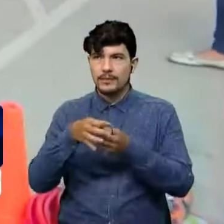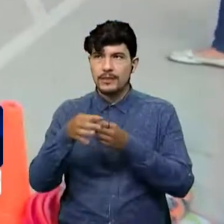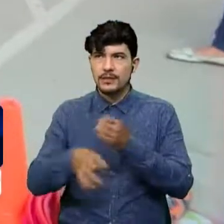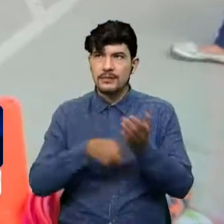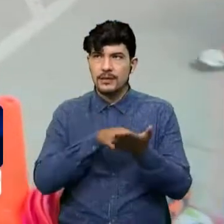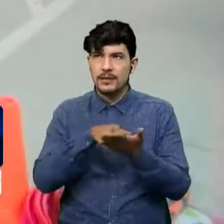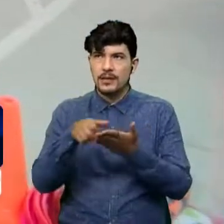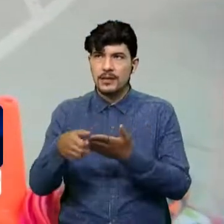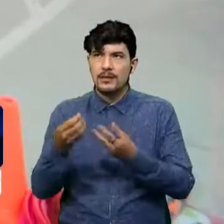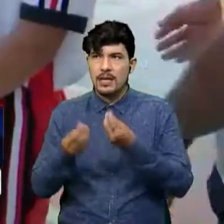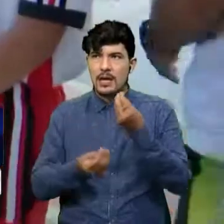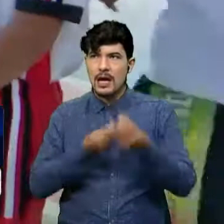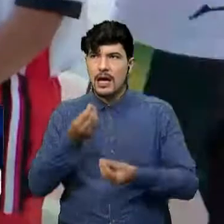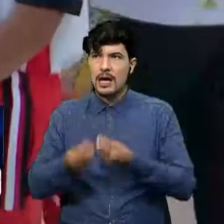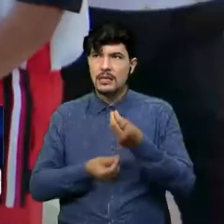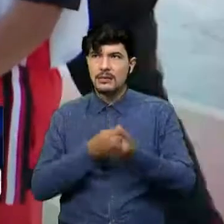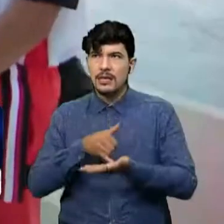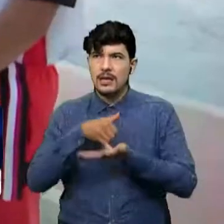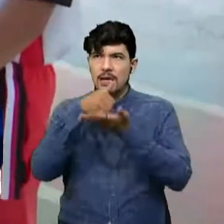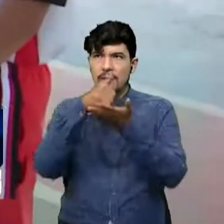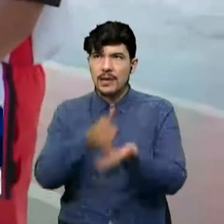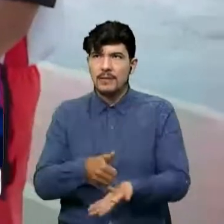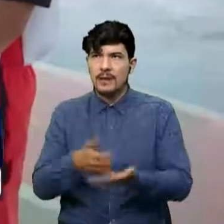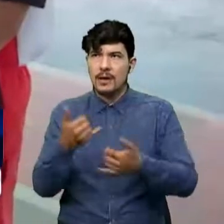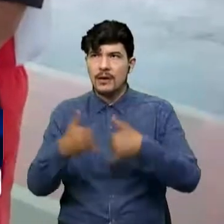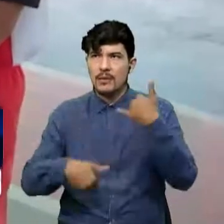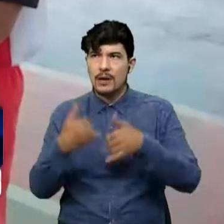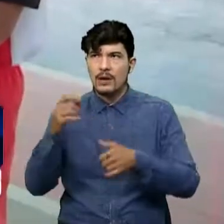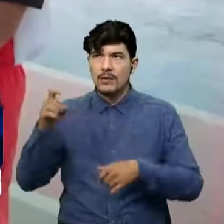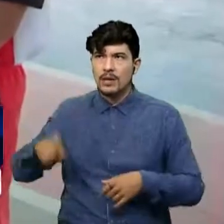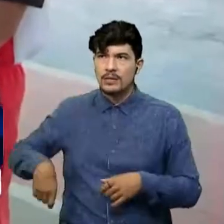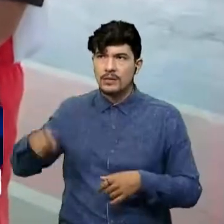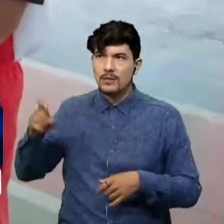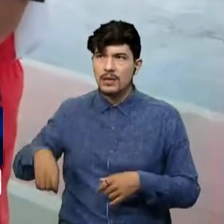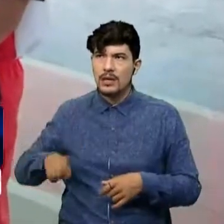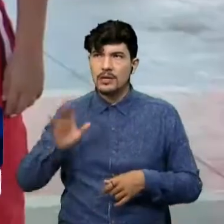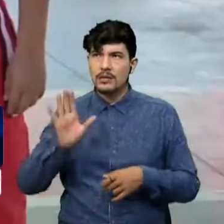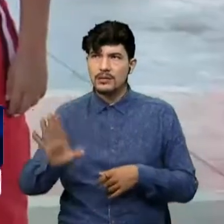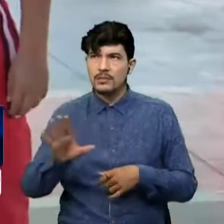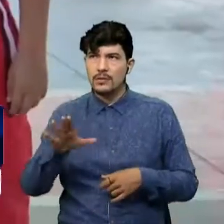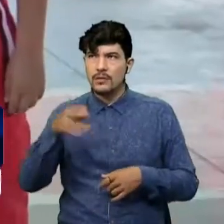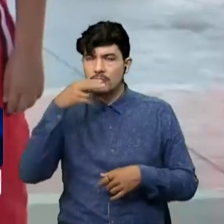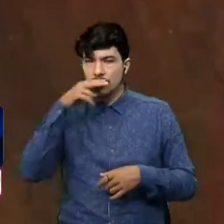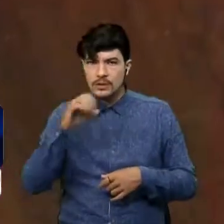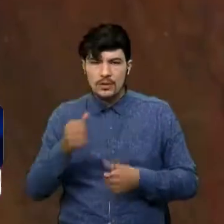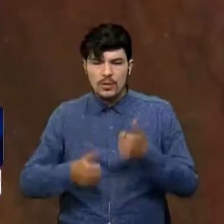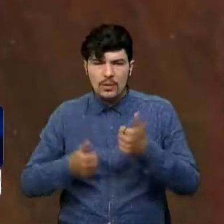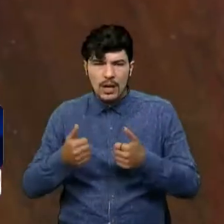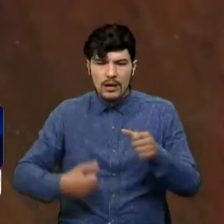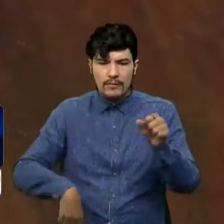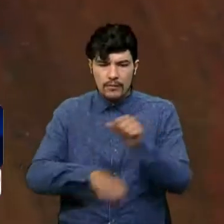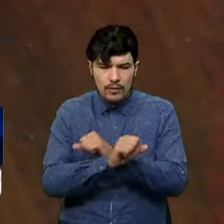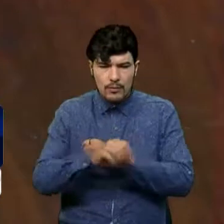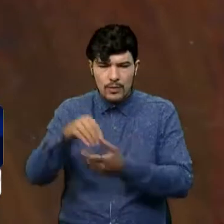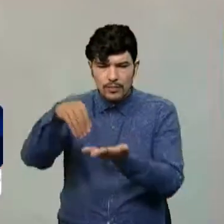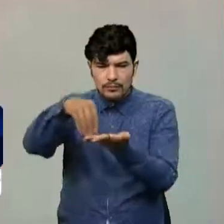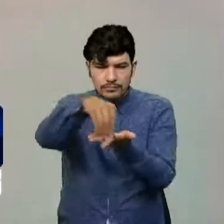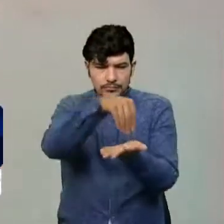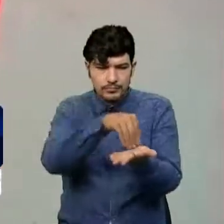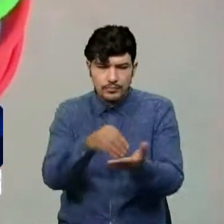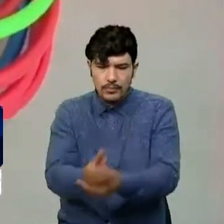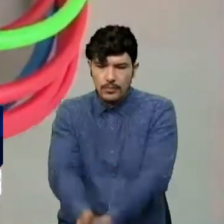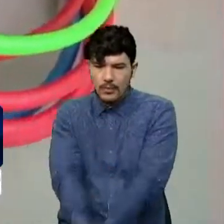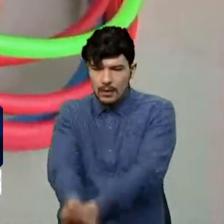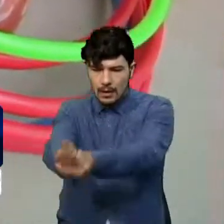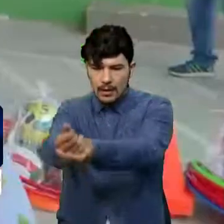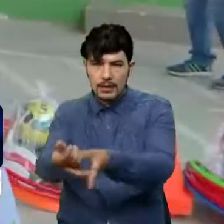Girón se llevó a cabo la premiación de los Juegos Escolares con disciplinas como el fútbol, el ajedrez, el voleibol